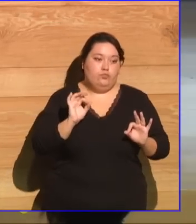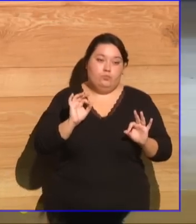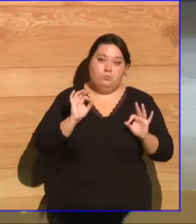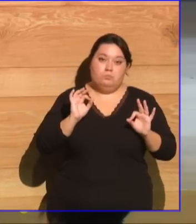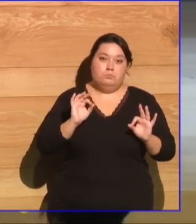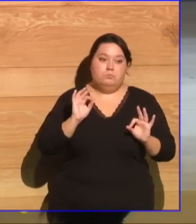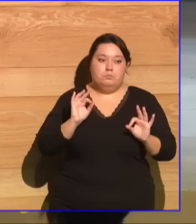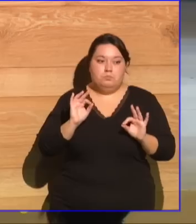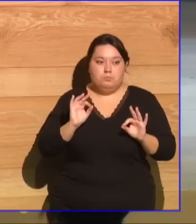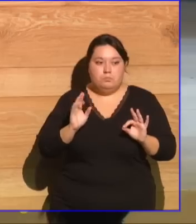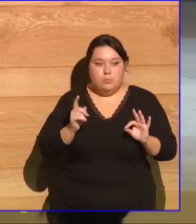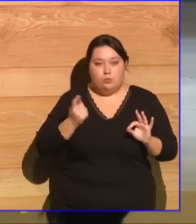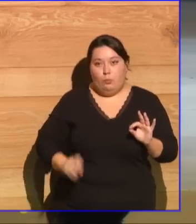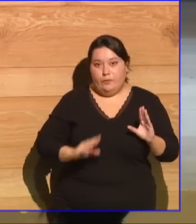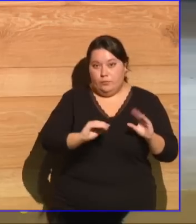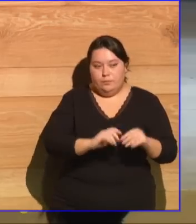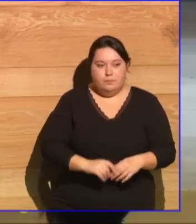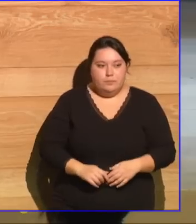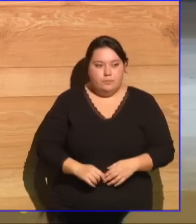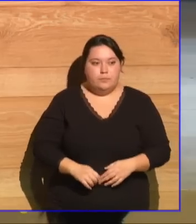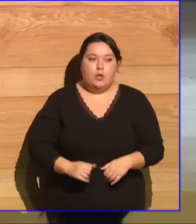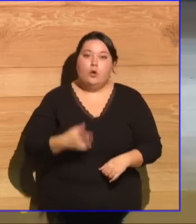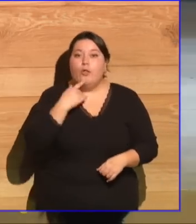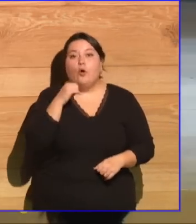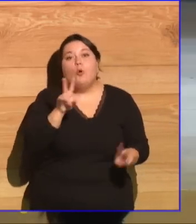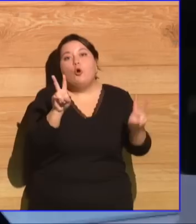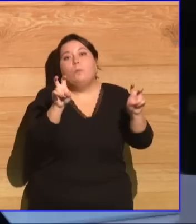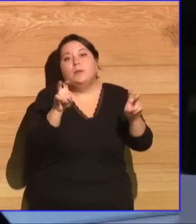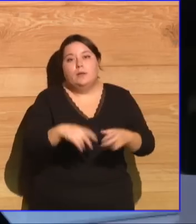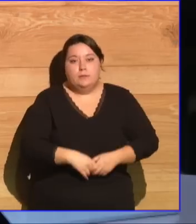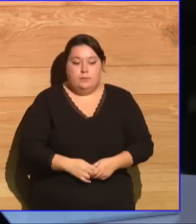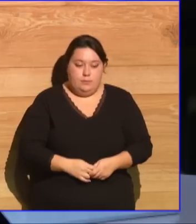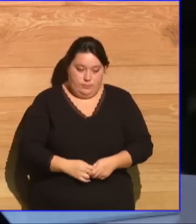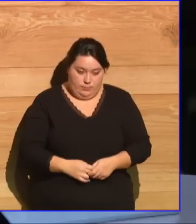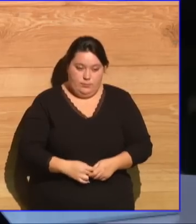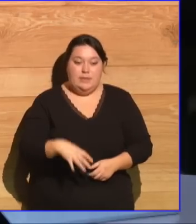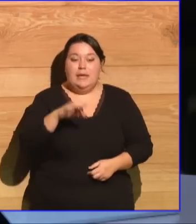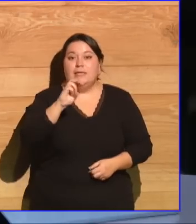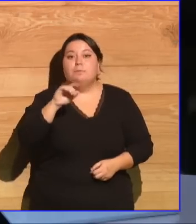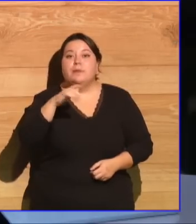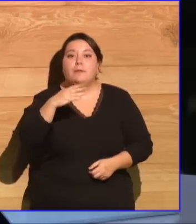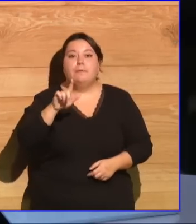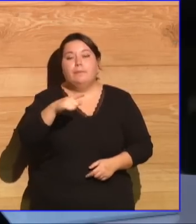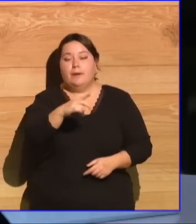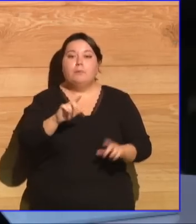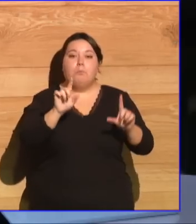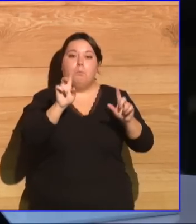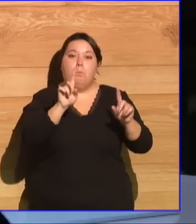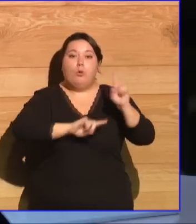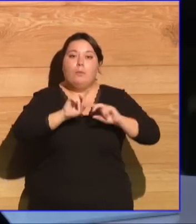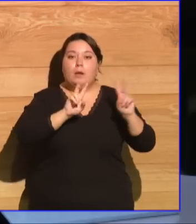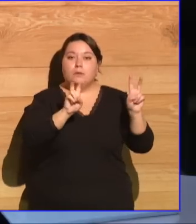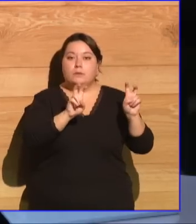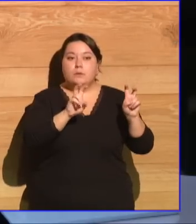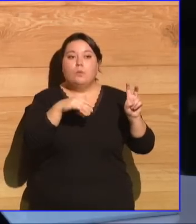uno de los, y esto lo pongo entre muchísimas comillas, problemas de Spielberg a la hora de abordar determinado tipo de